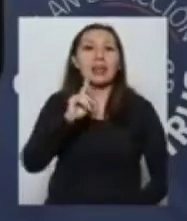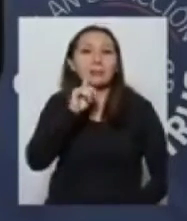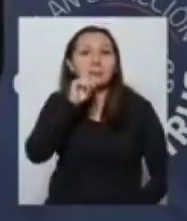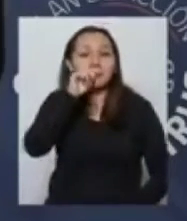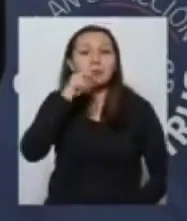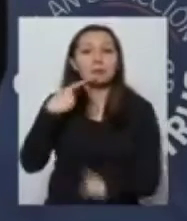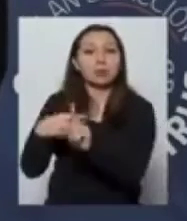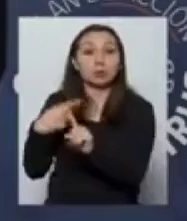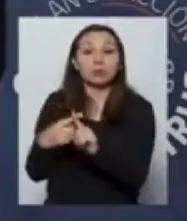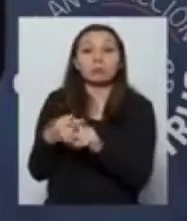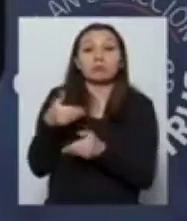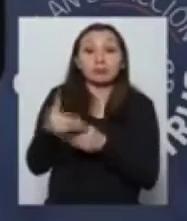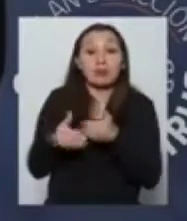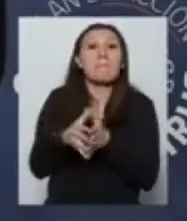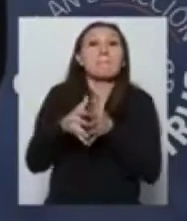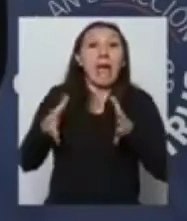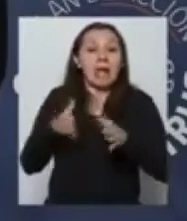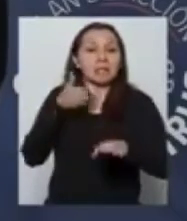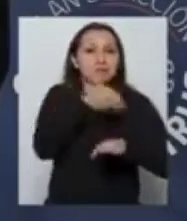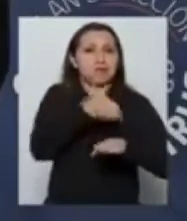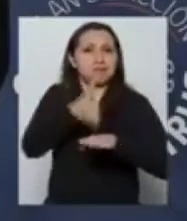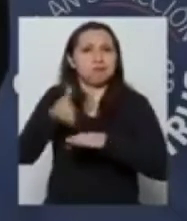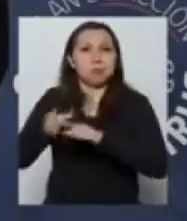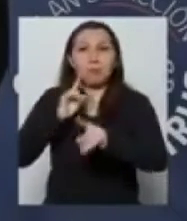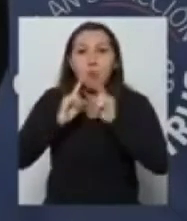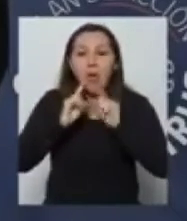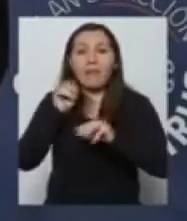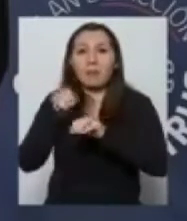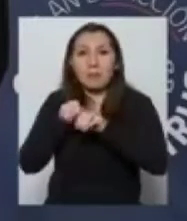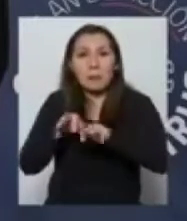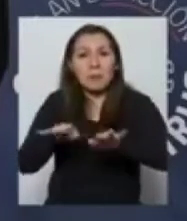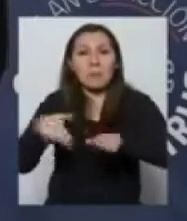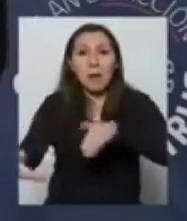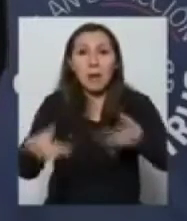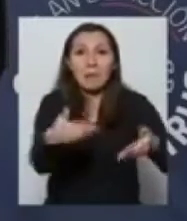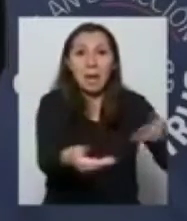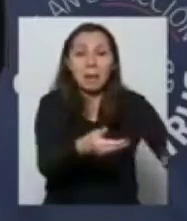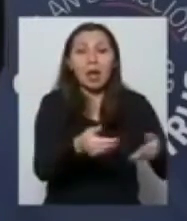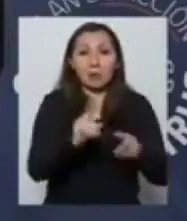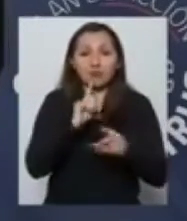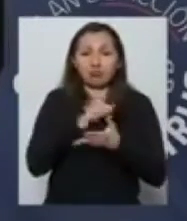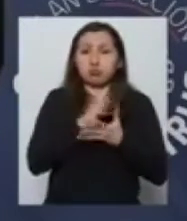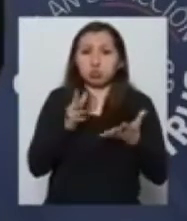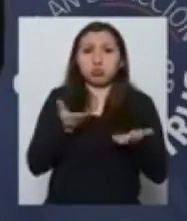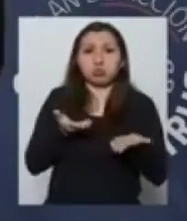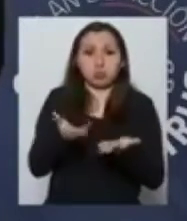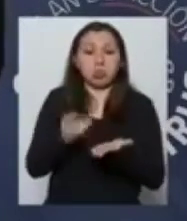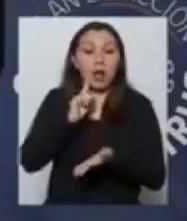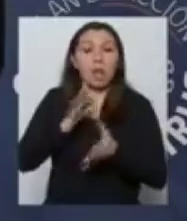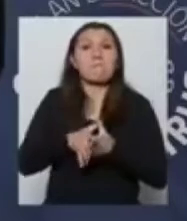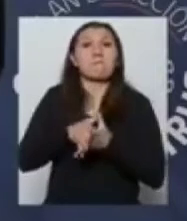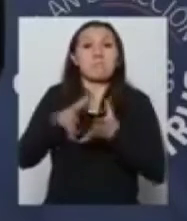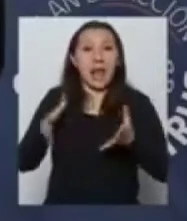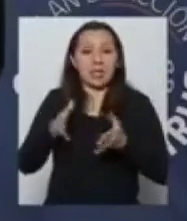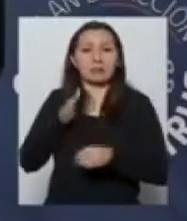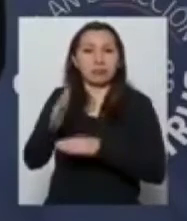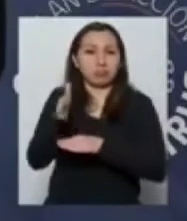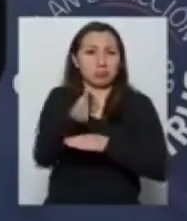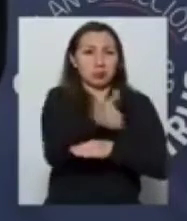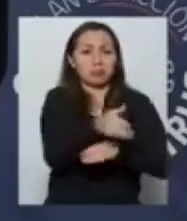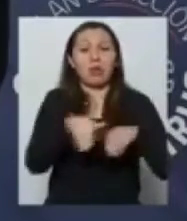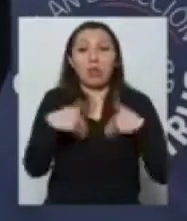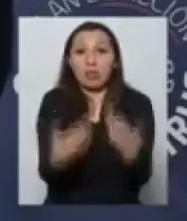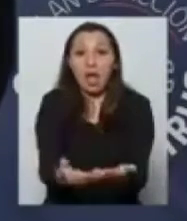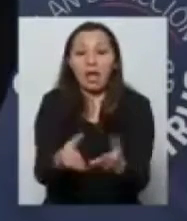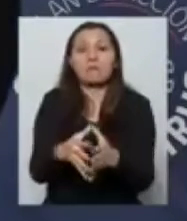es probable que en la medida en que hagamos más de estos exámenes, que como se sabe están ampliamente disponibles y hemos aumentado, el testeo